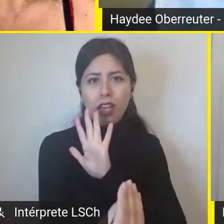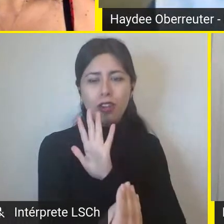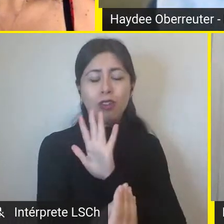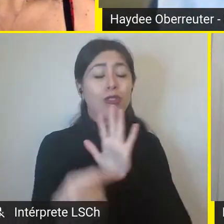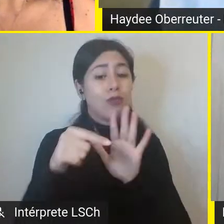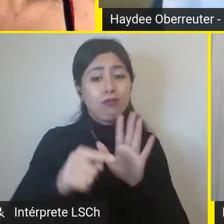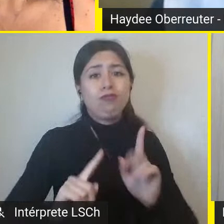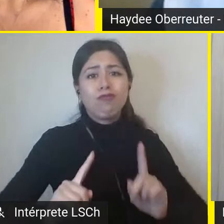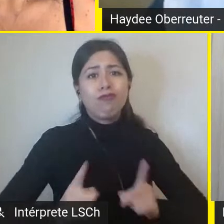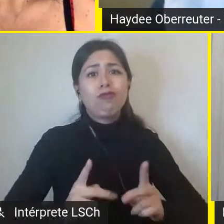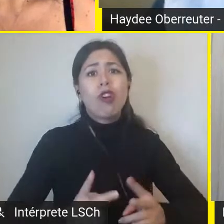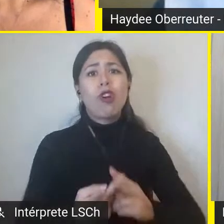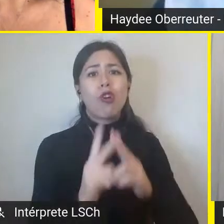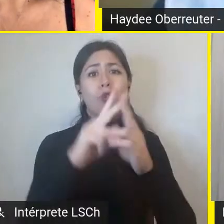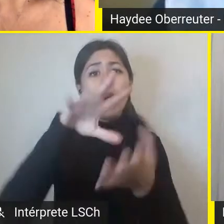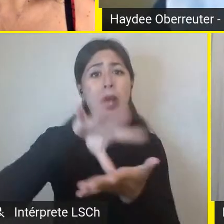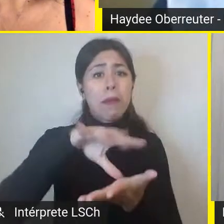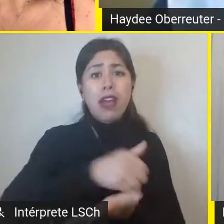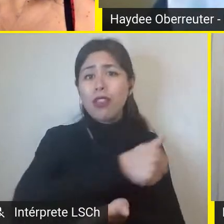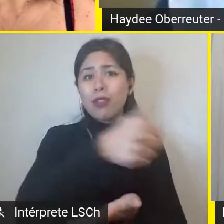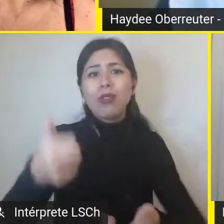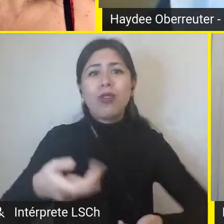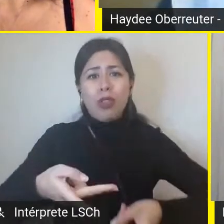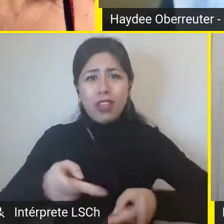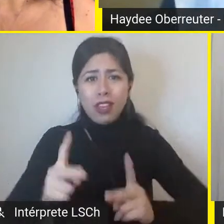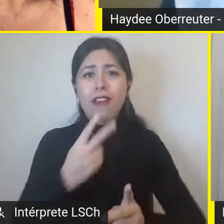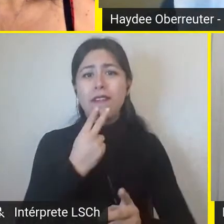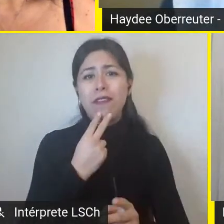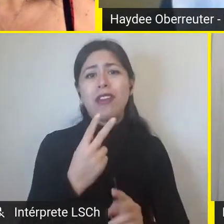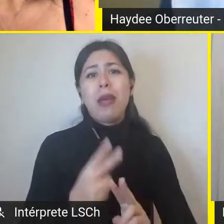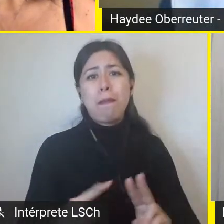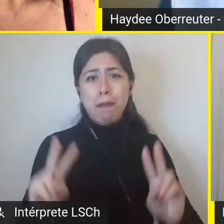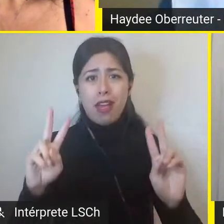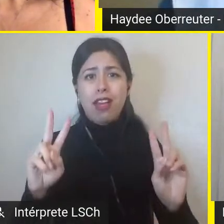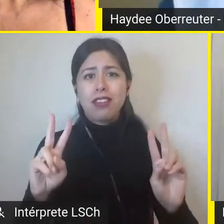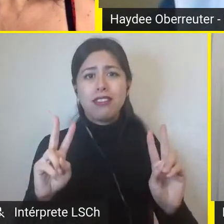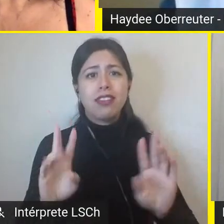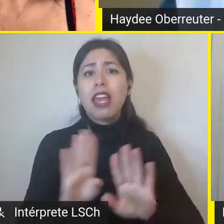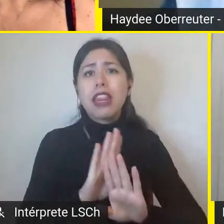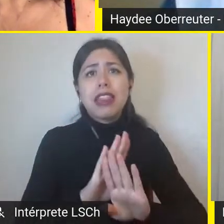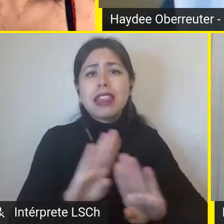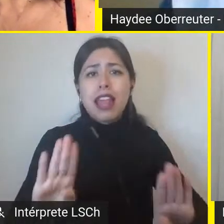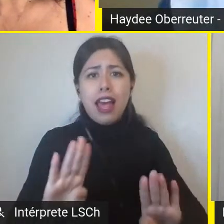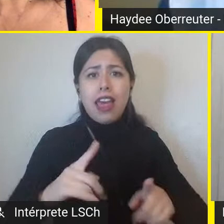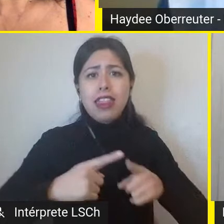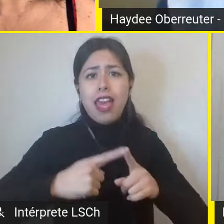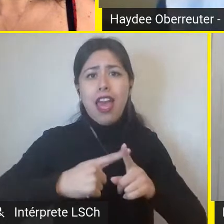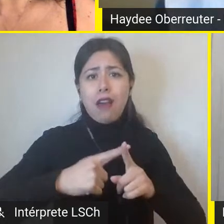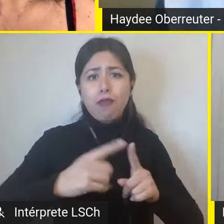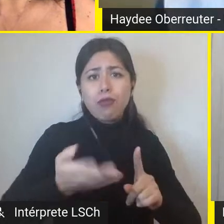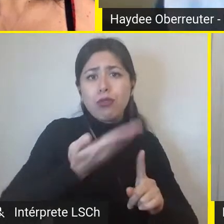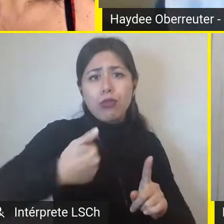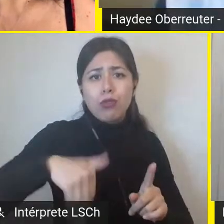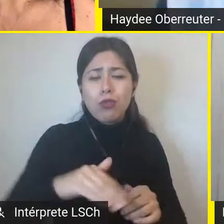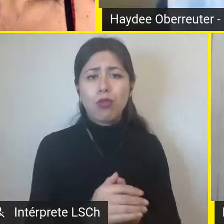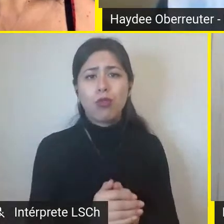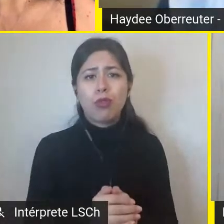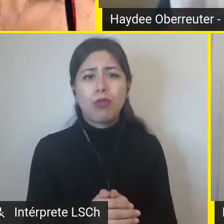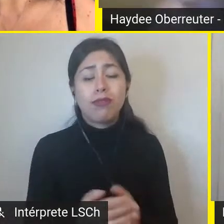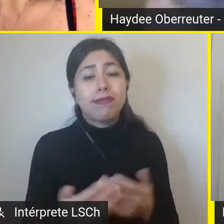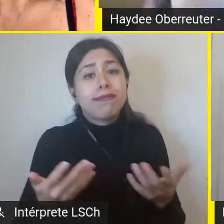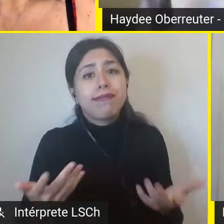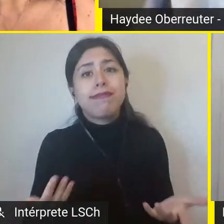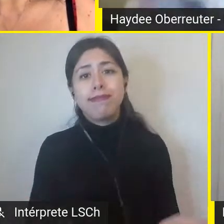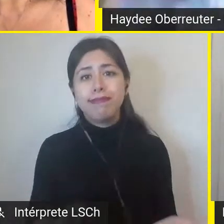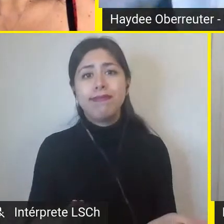una nación en la que todos tengamos derecho a vivir en paz y que nadie nos abuse, y que, bueno, pues,